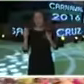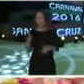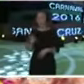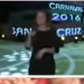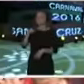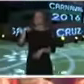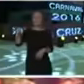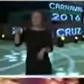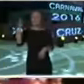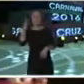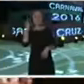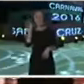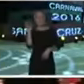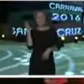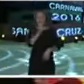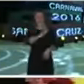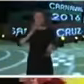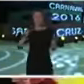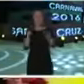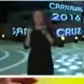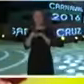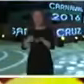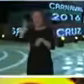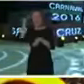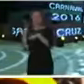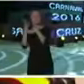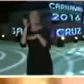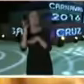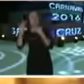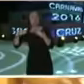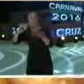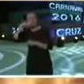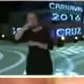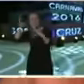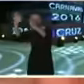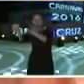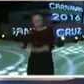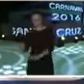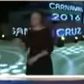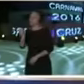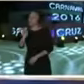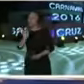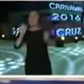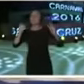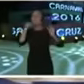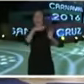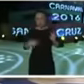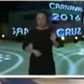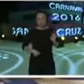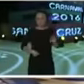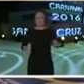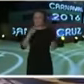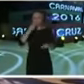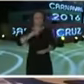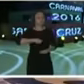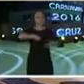una teta como Cristina Pedroche, si un ombligo que la bomba